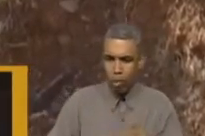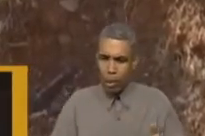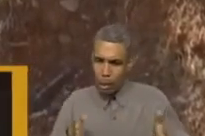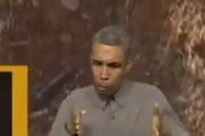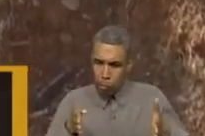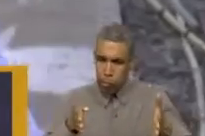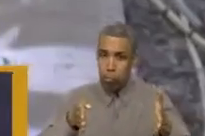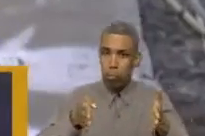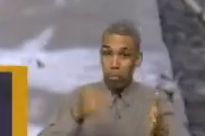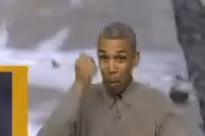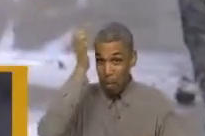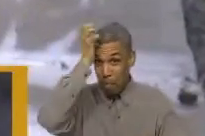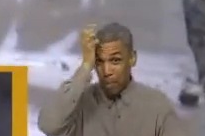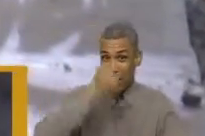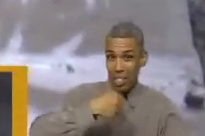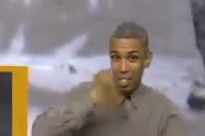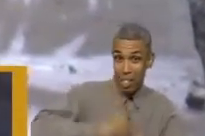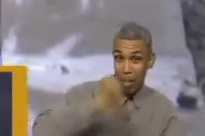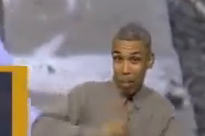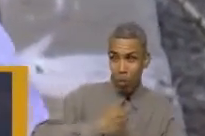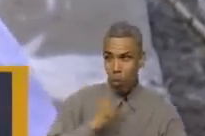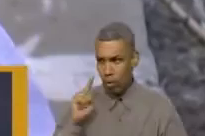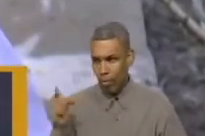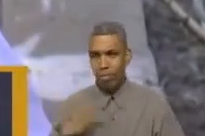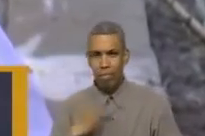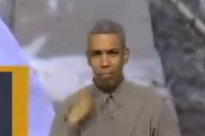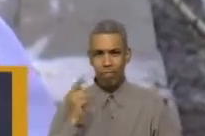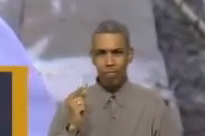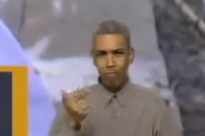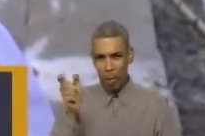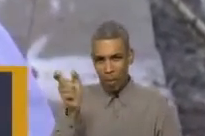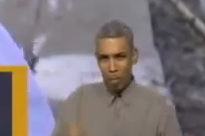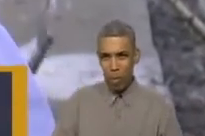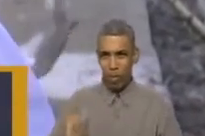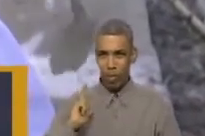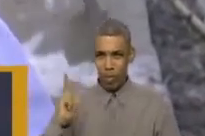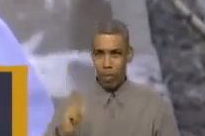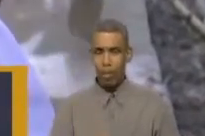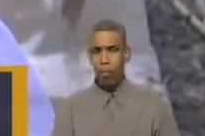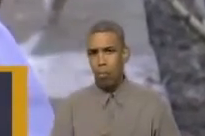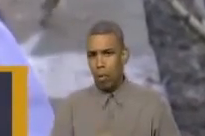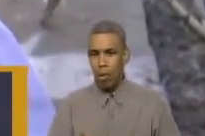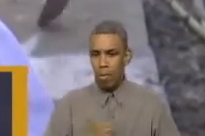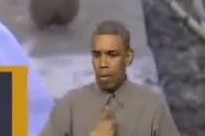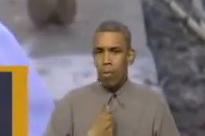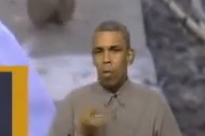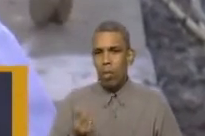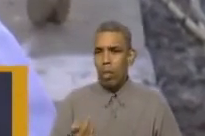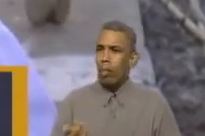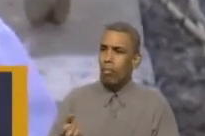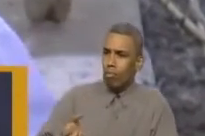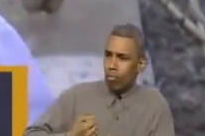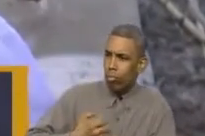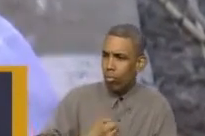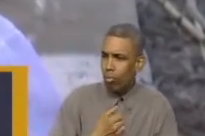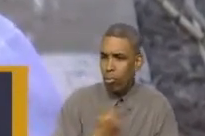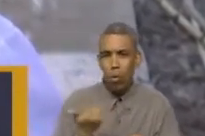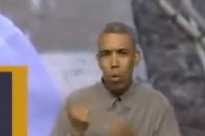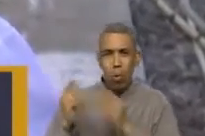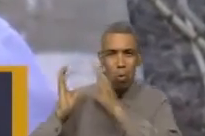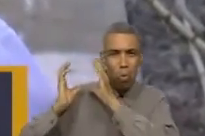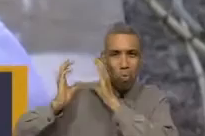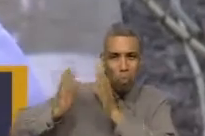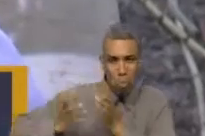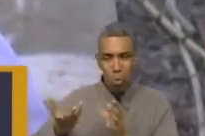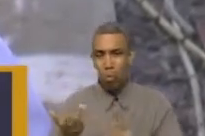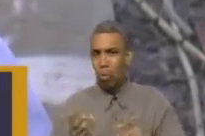de la comunidad. Nos pusimos en la tarea de recolectar bultos de cemento, la persona que iba